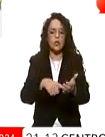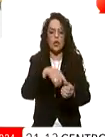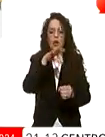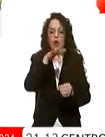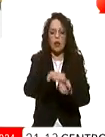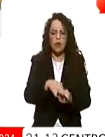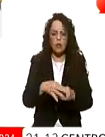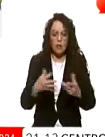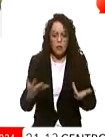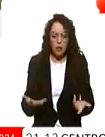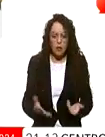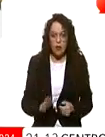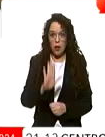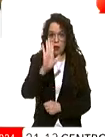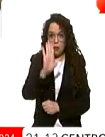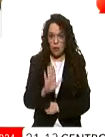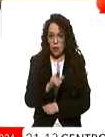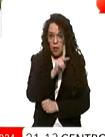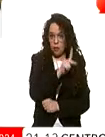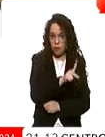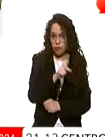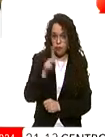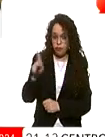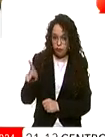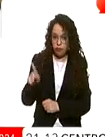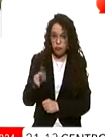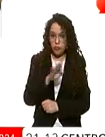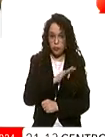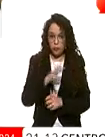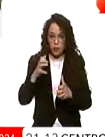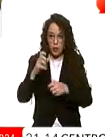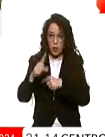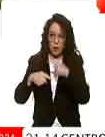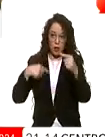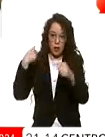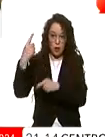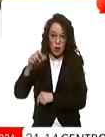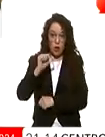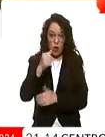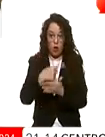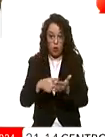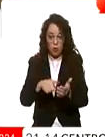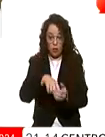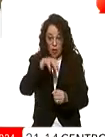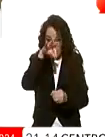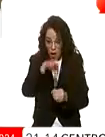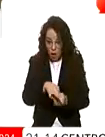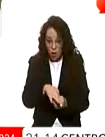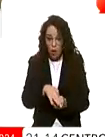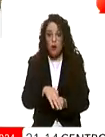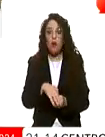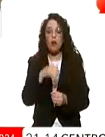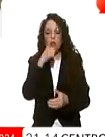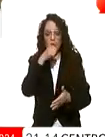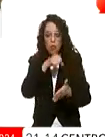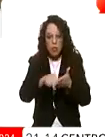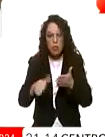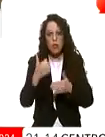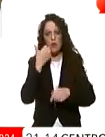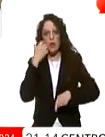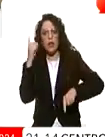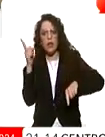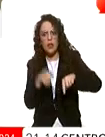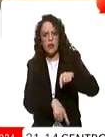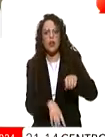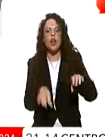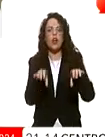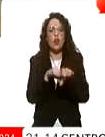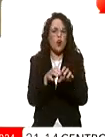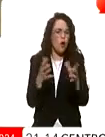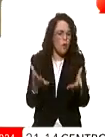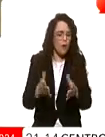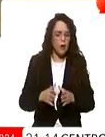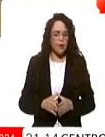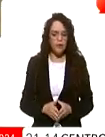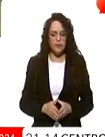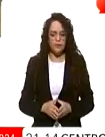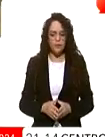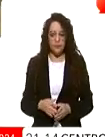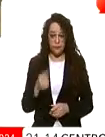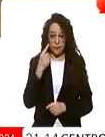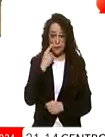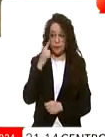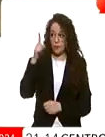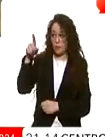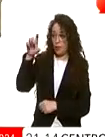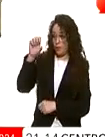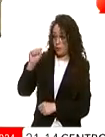manera similar a otra elección, etcétera? Hay una facultad que tiene la Suprema Corte que es para,